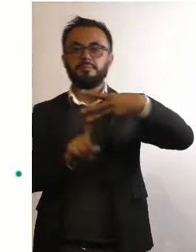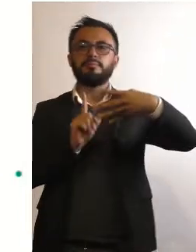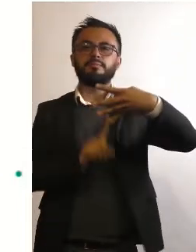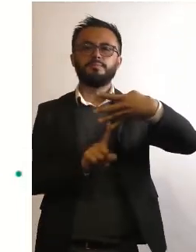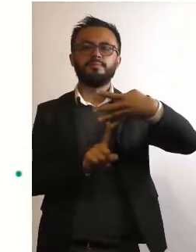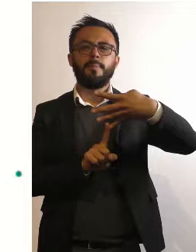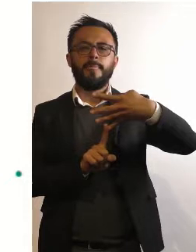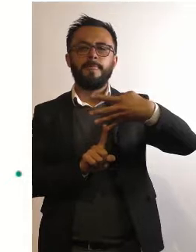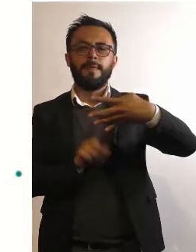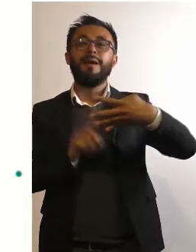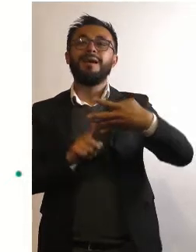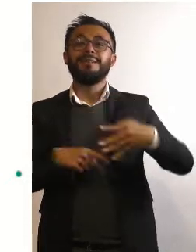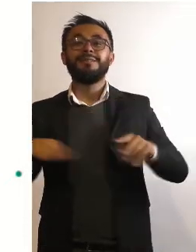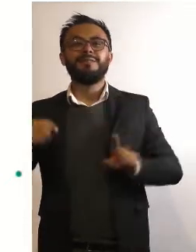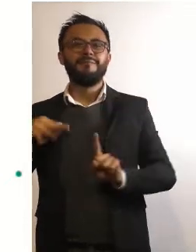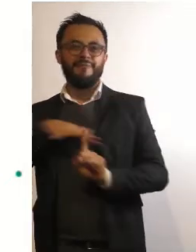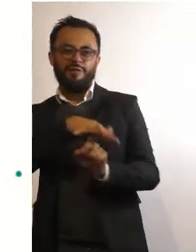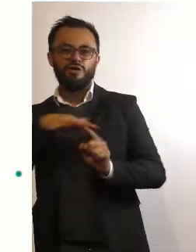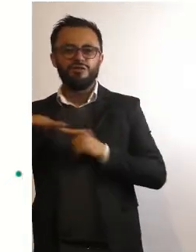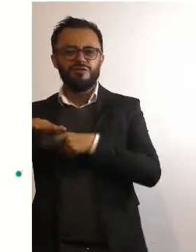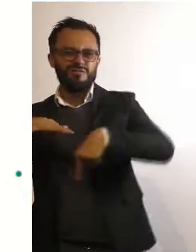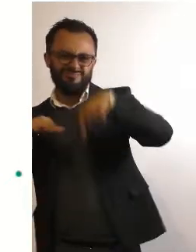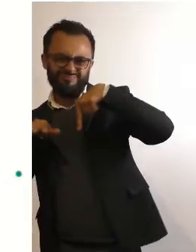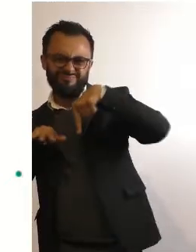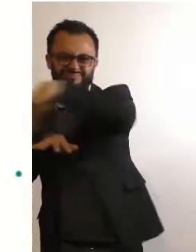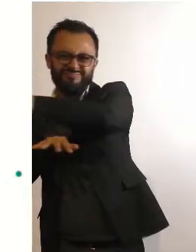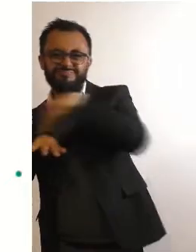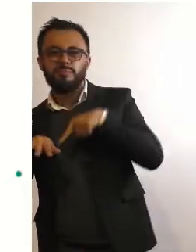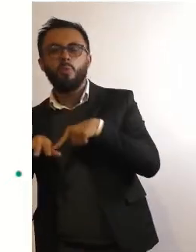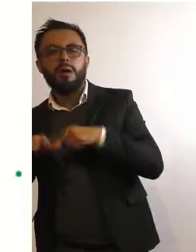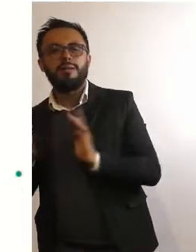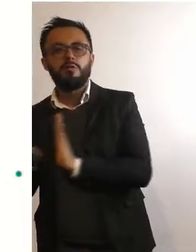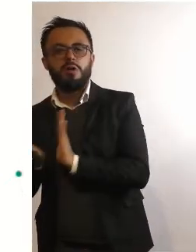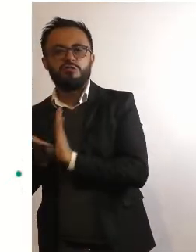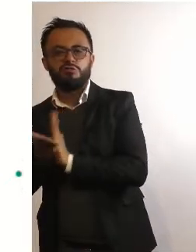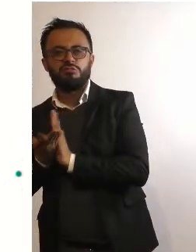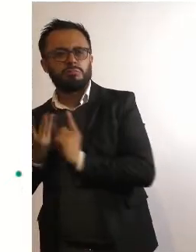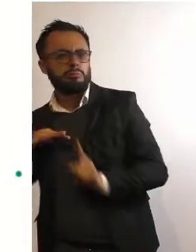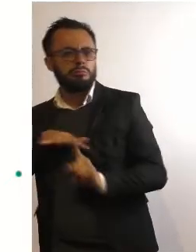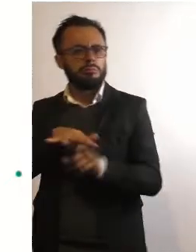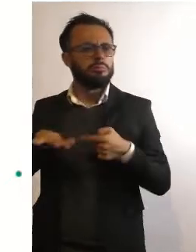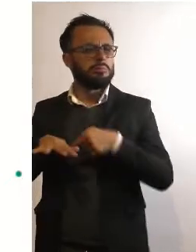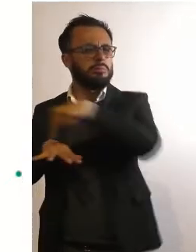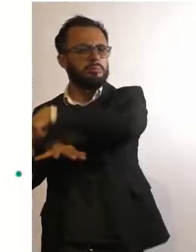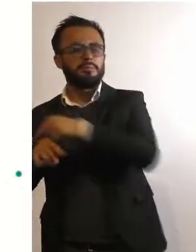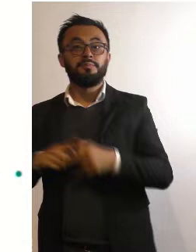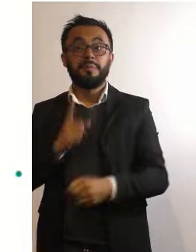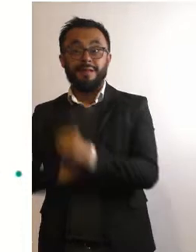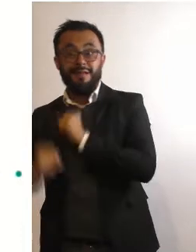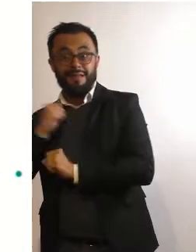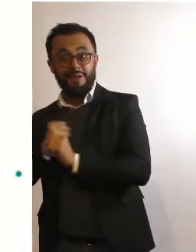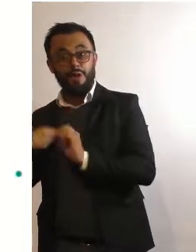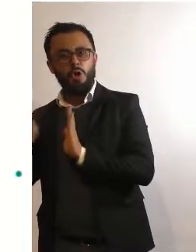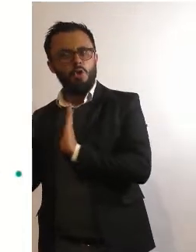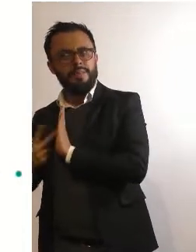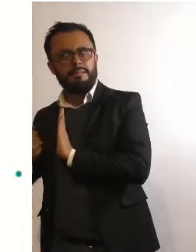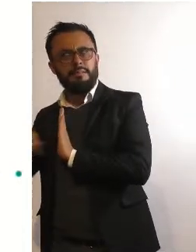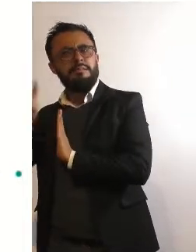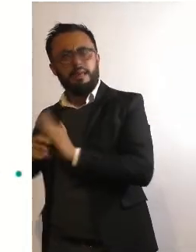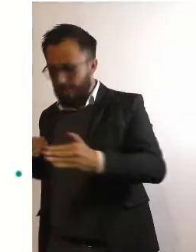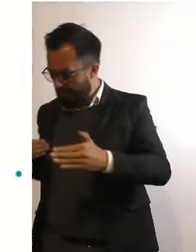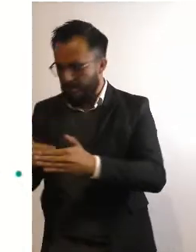de educación, este plan de desarrollo, este plan de desarrollo que acaba de pasar 2016-2021 es